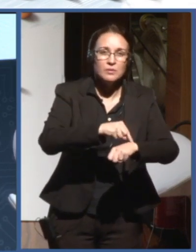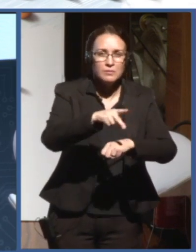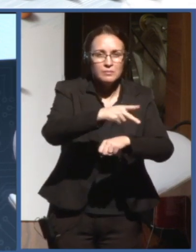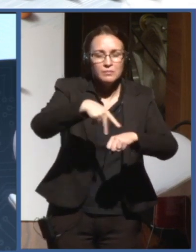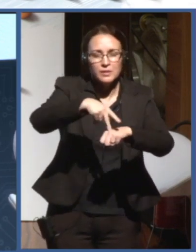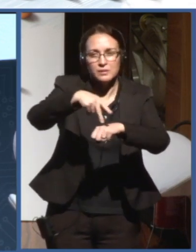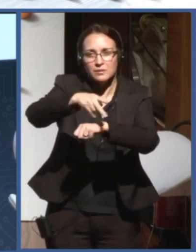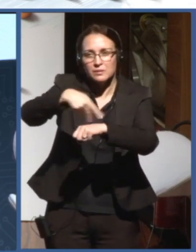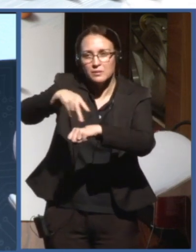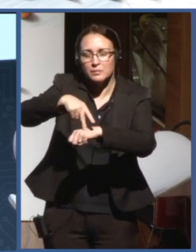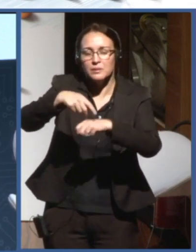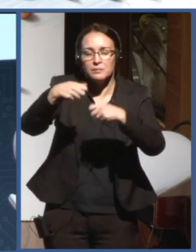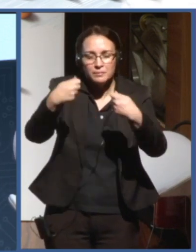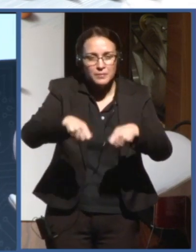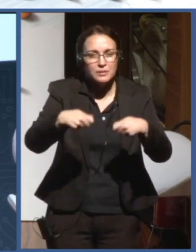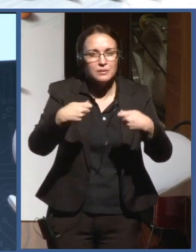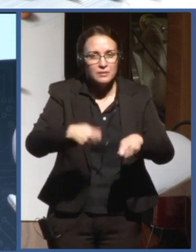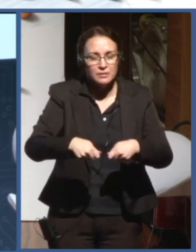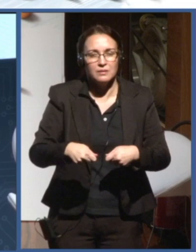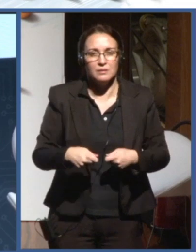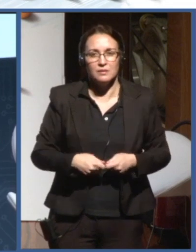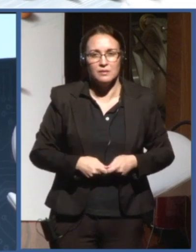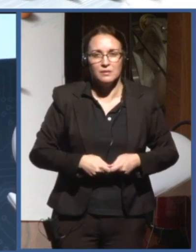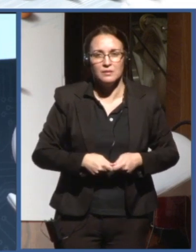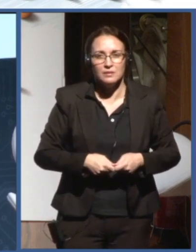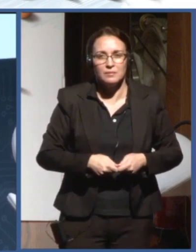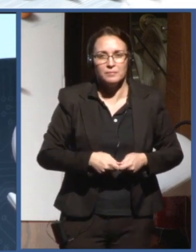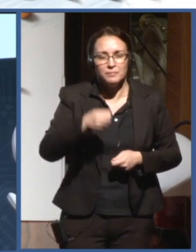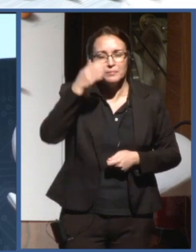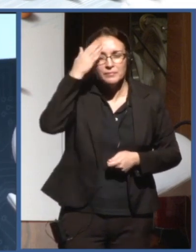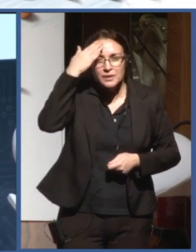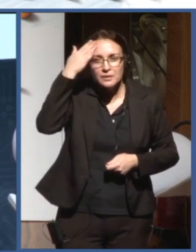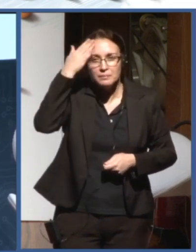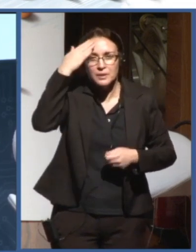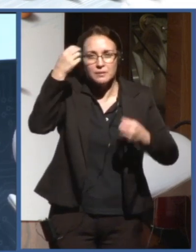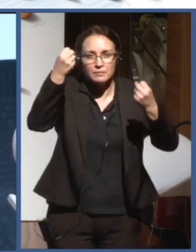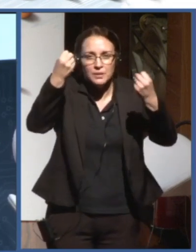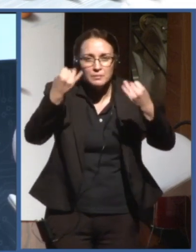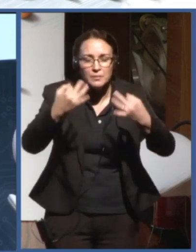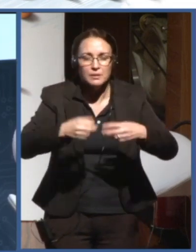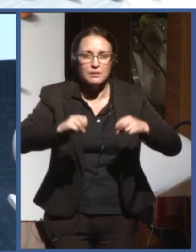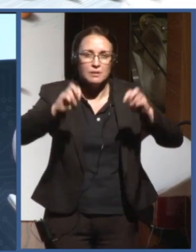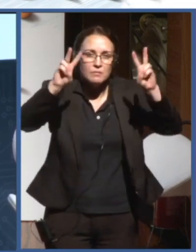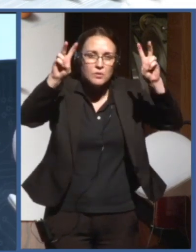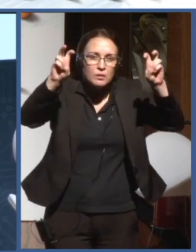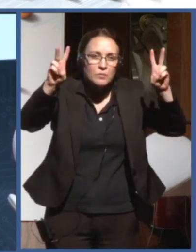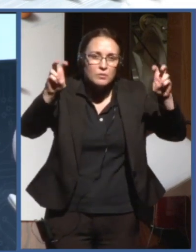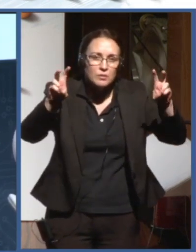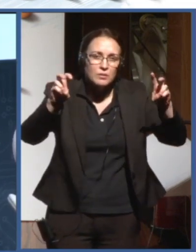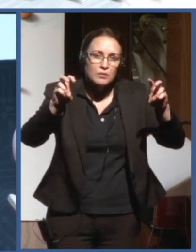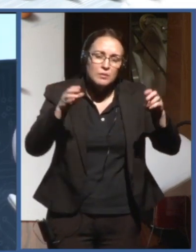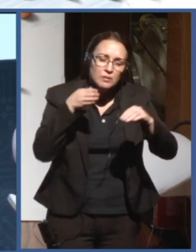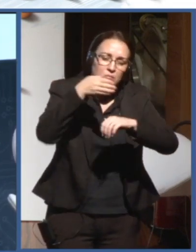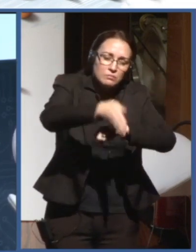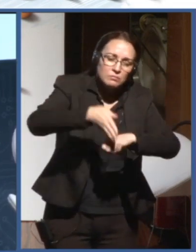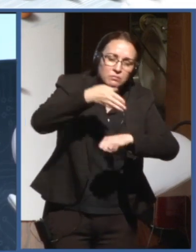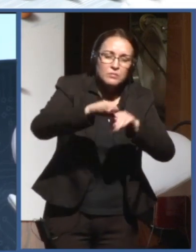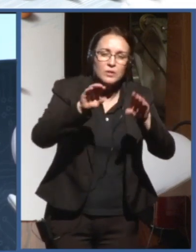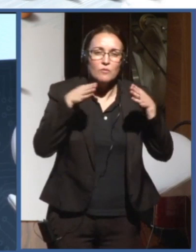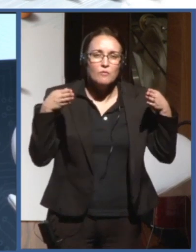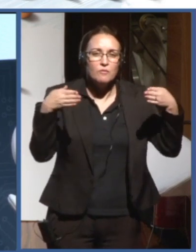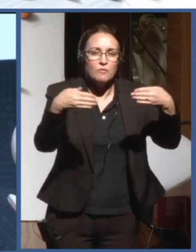tener participación en los foros internacionales de tal forma de que también sus preocupaciones queden en relevancia a nivel internacional